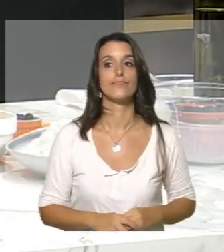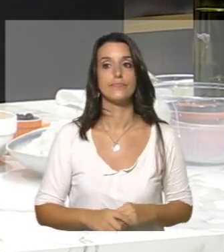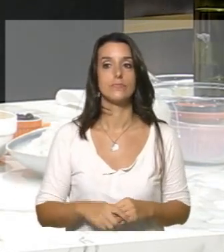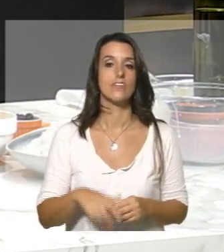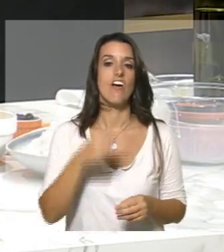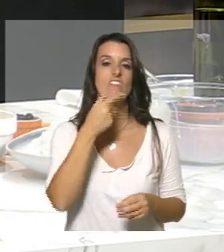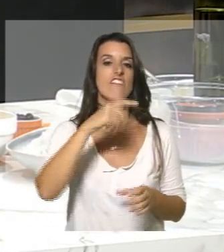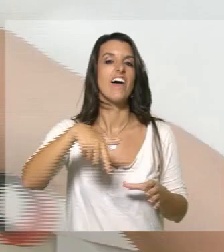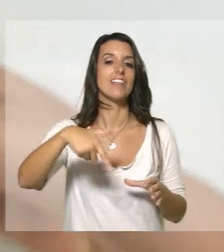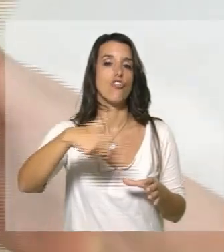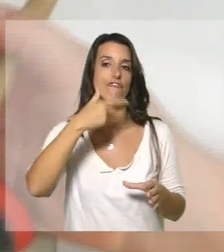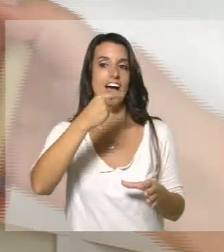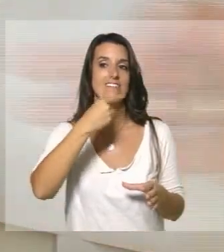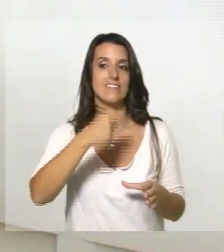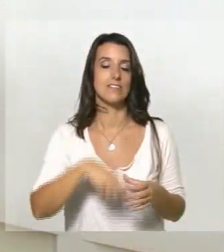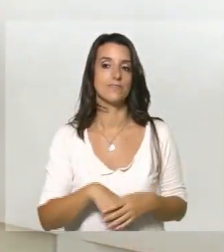más fácil.